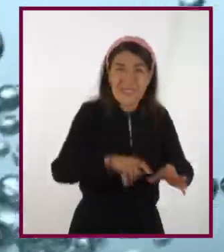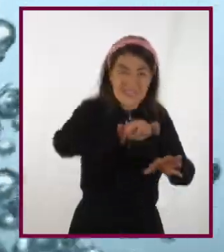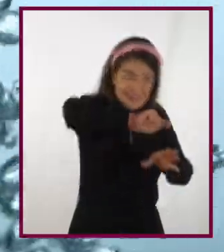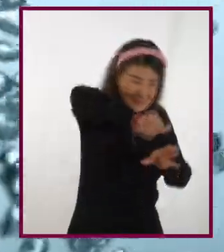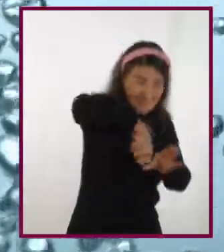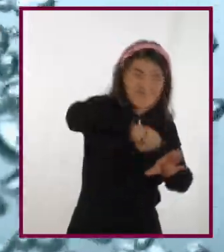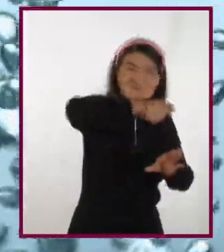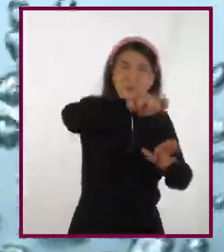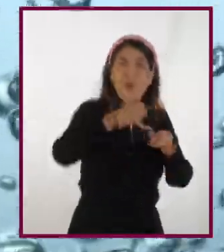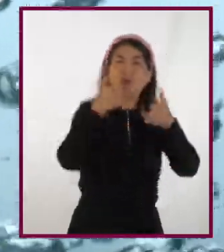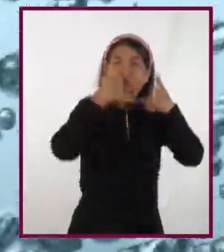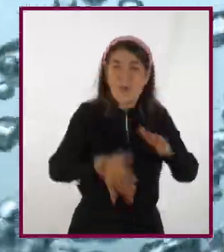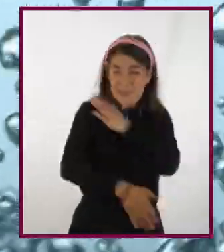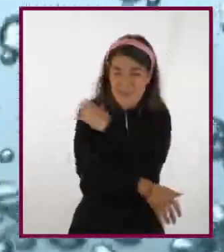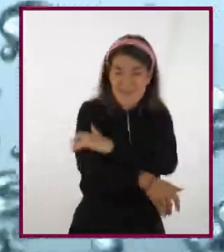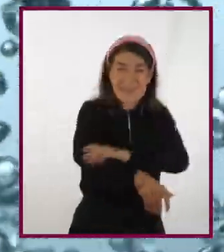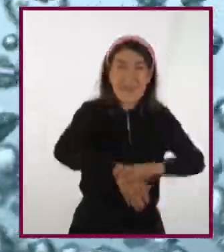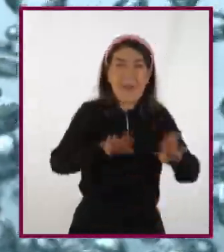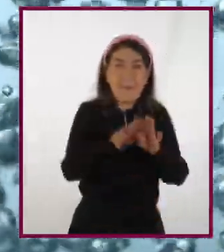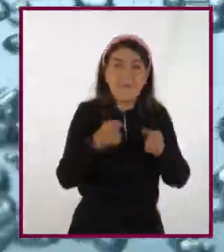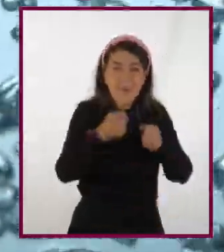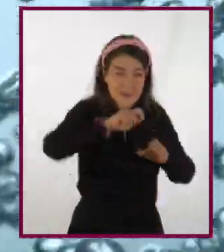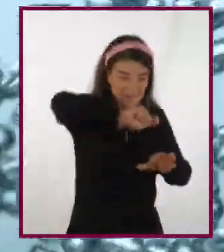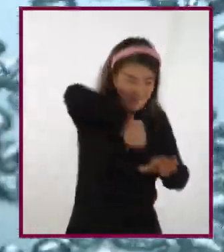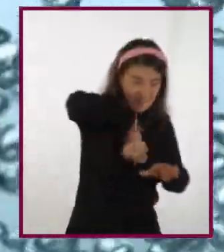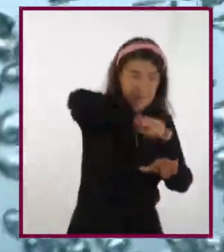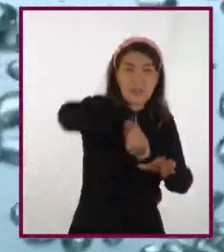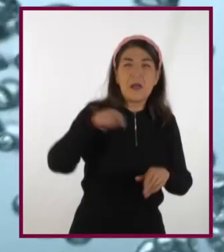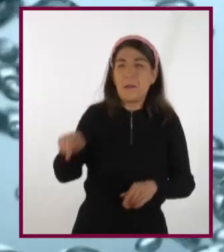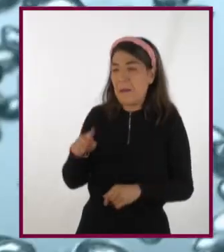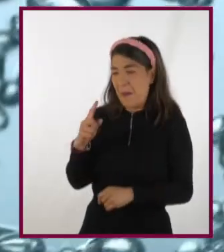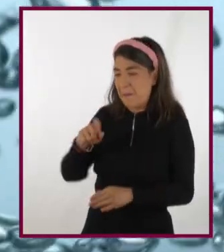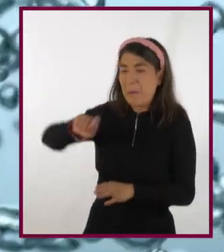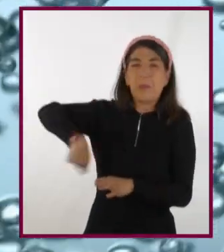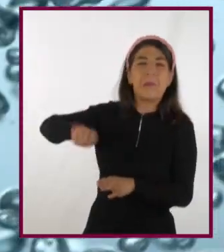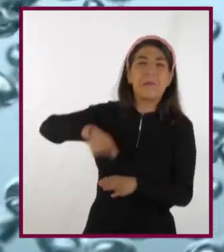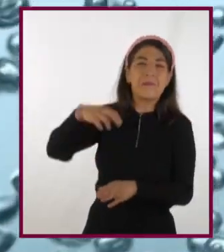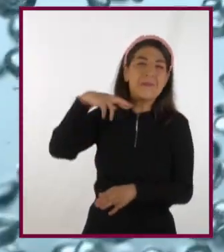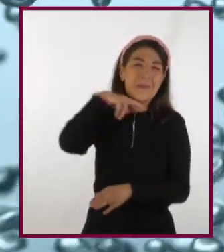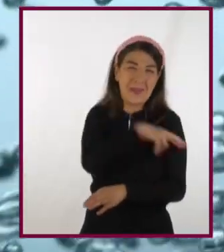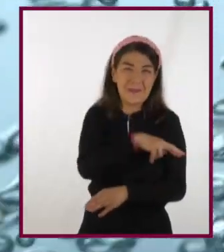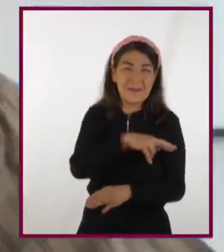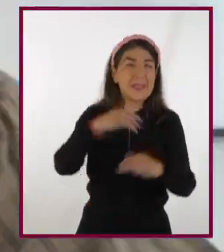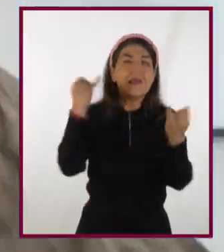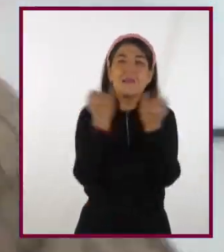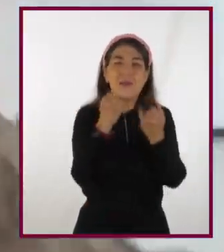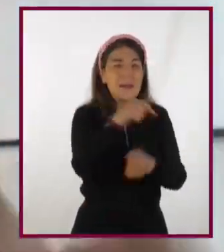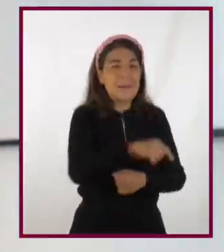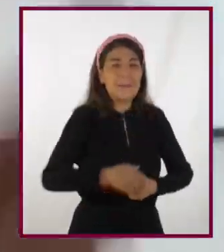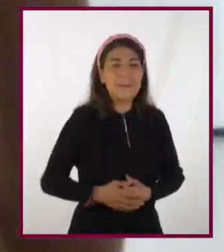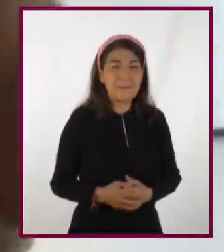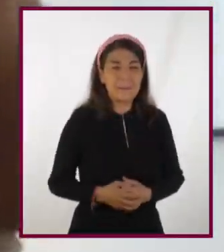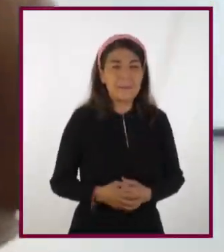más, hay que hacer mucha más fuerza para mover la cuchara dentro de la cajeta que para hacerlo dentro del agua, ¿no? De igual manera, si queremos verter